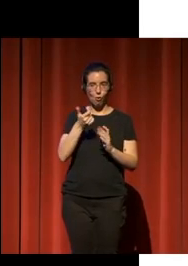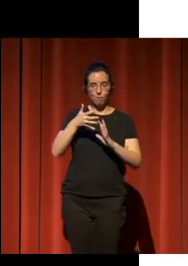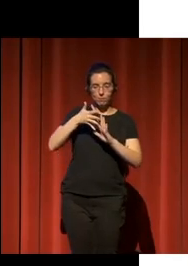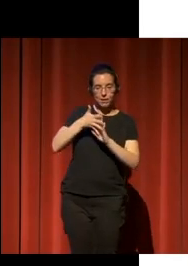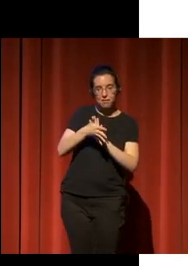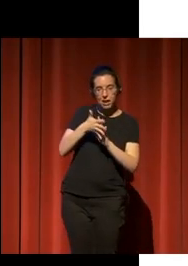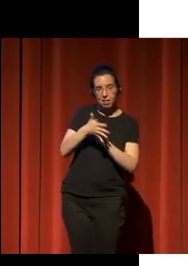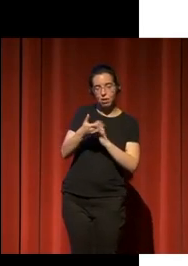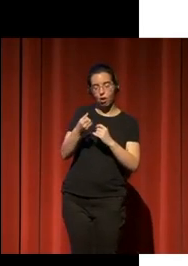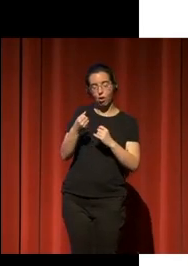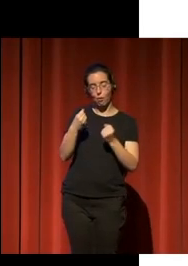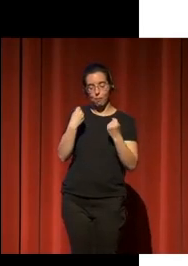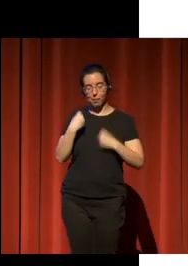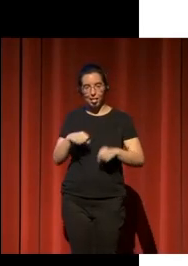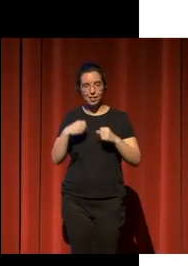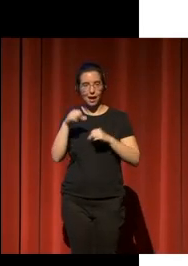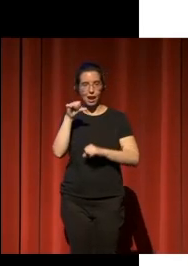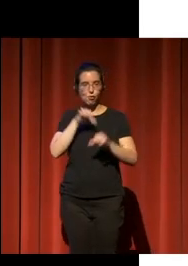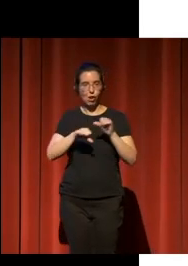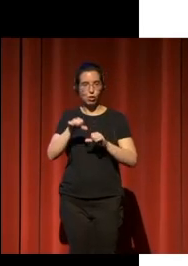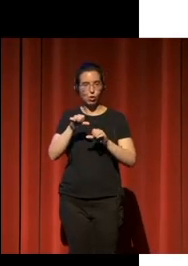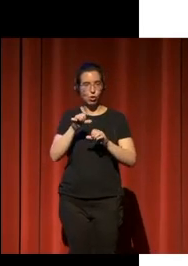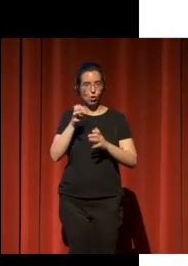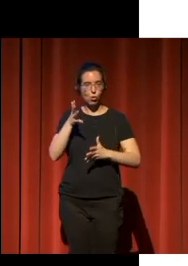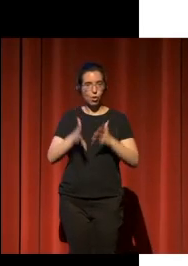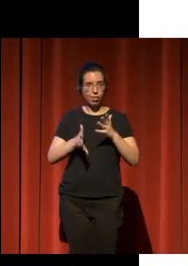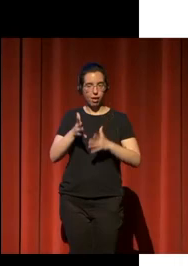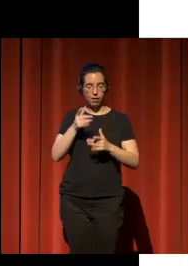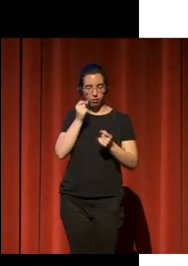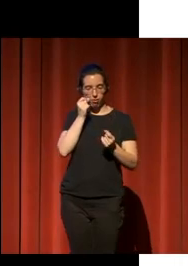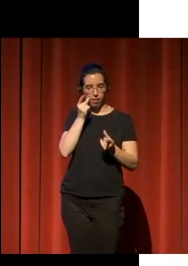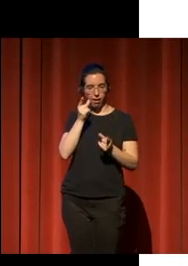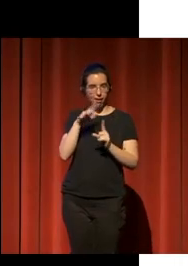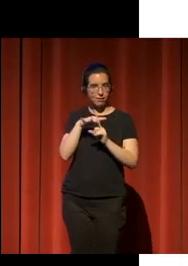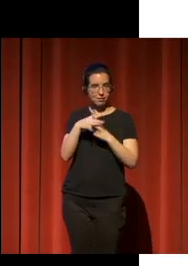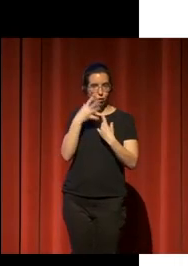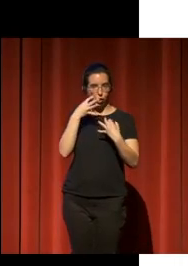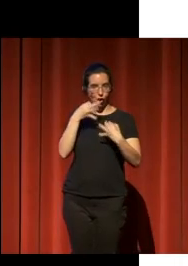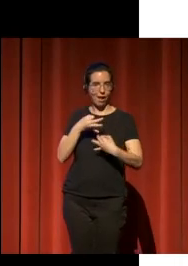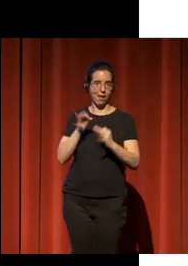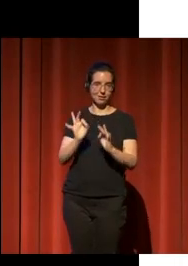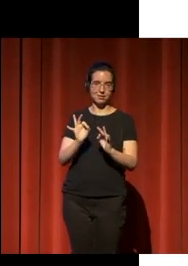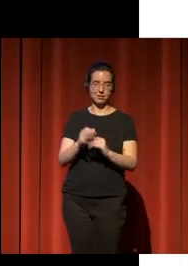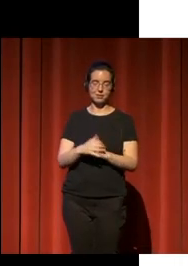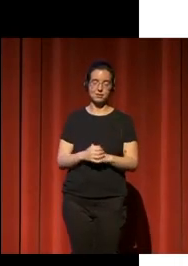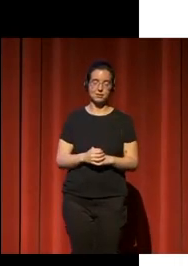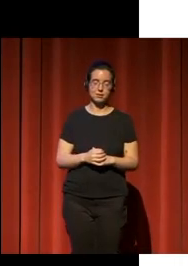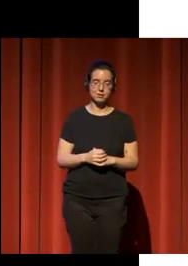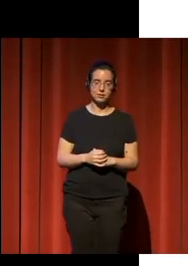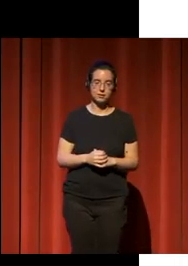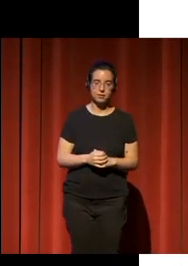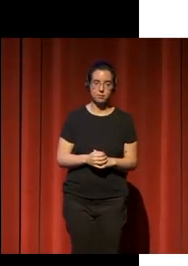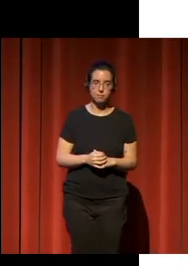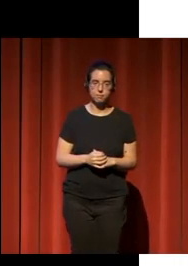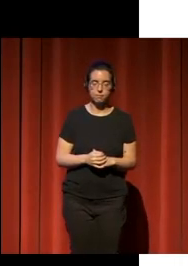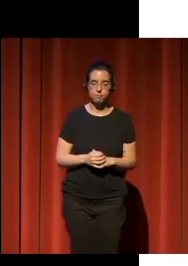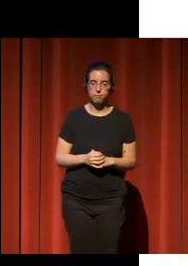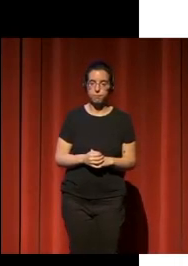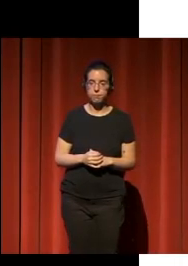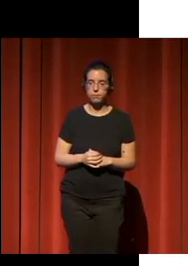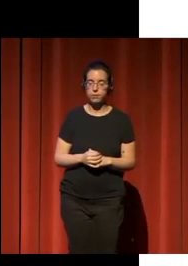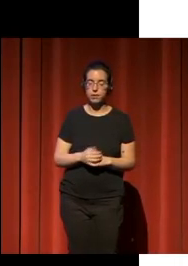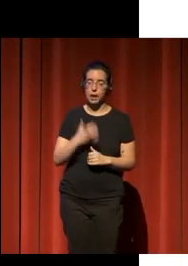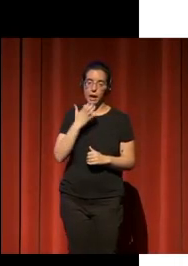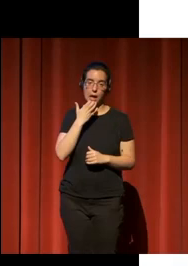o en las prácticas de los laboratorios ciudadanos se observa un poco esta esta realidad em Aquí vemos por